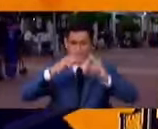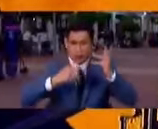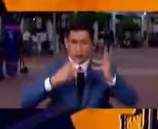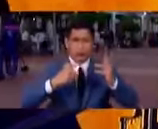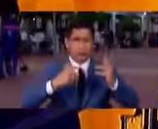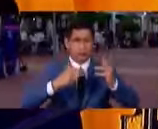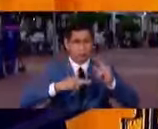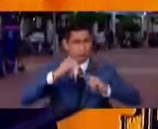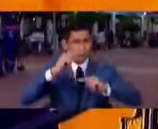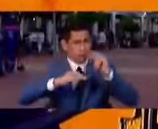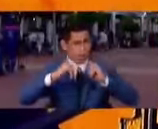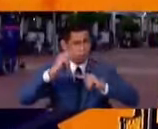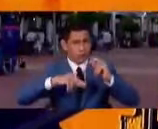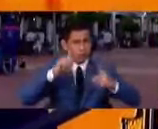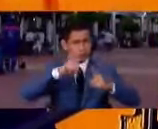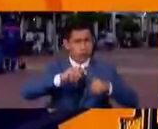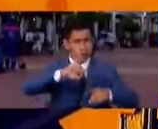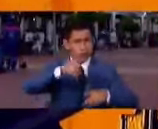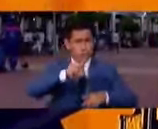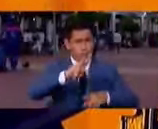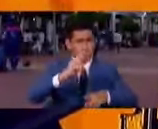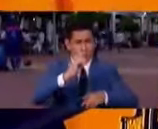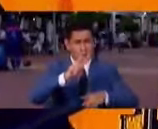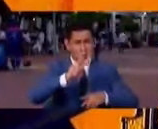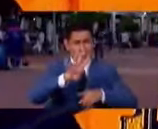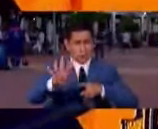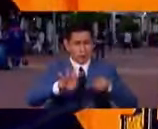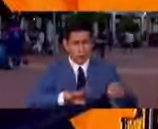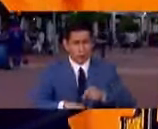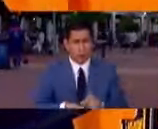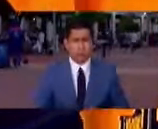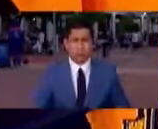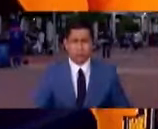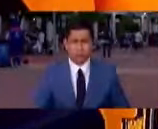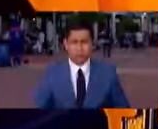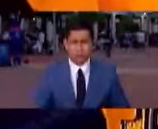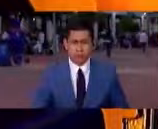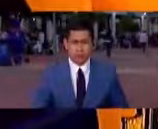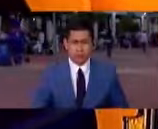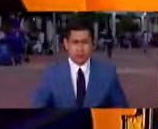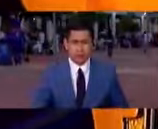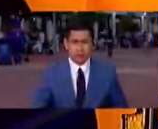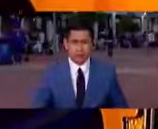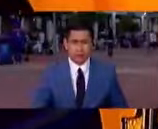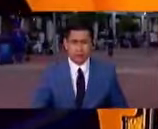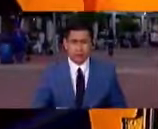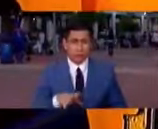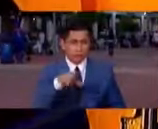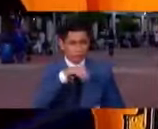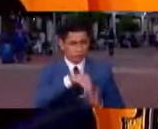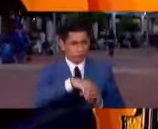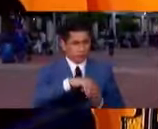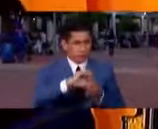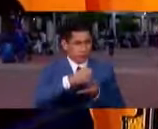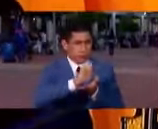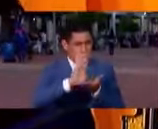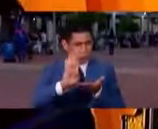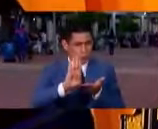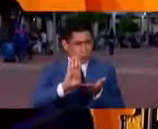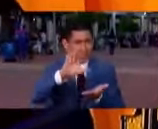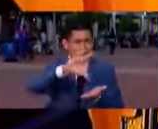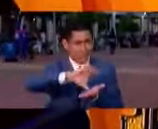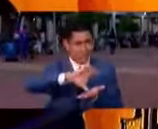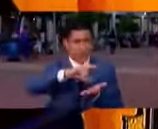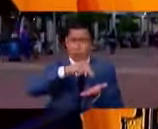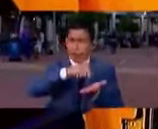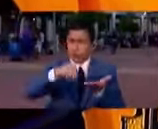publicadas hasta julio del 2024, 49.9 millones de dólares. Obras de mantenimiento vial en el suburbio Guasmo, centro de la ciudad y norte